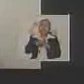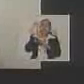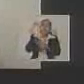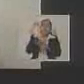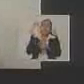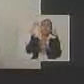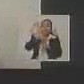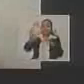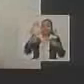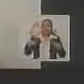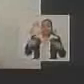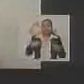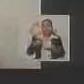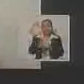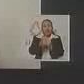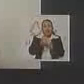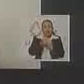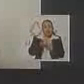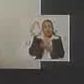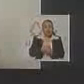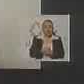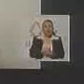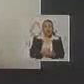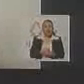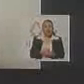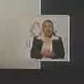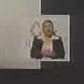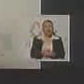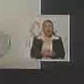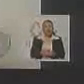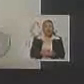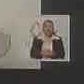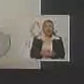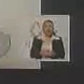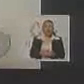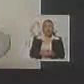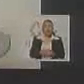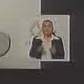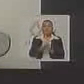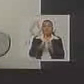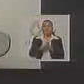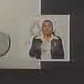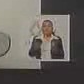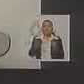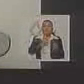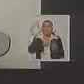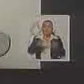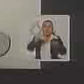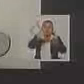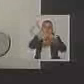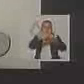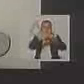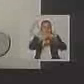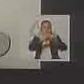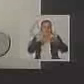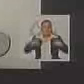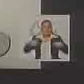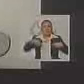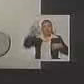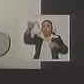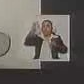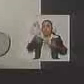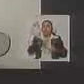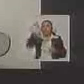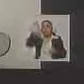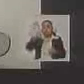ciudadanos la podemos implementar de participación empresarial creando una planilla de administración en